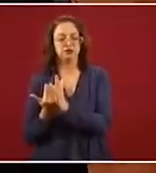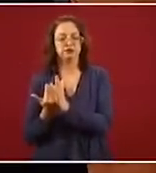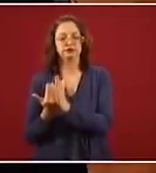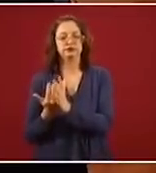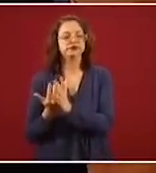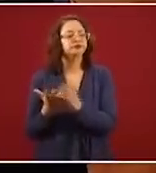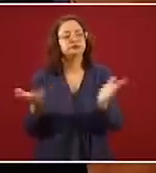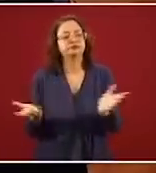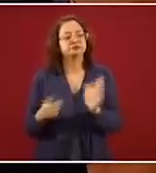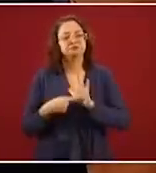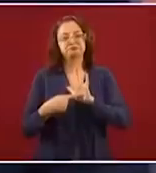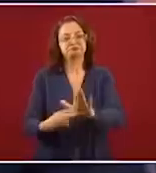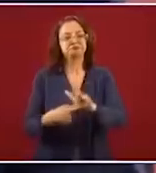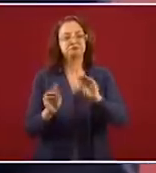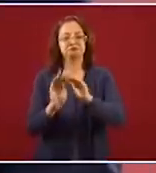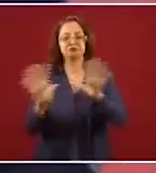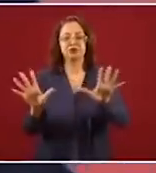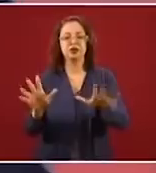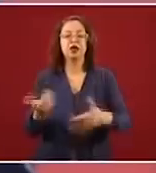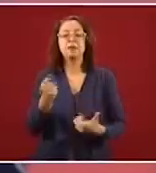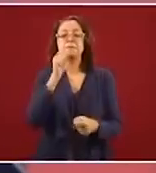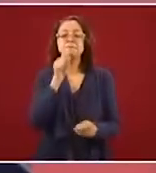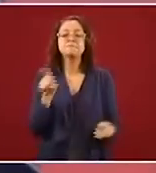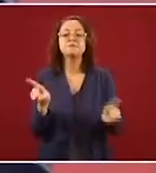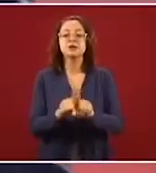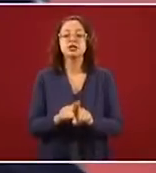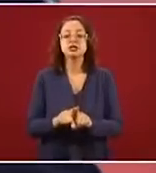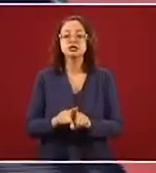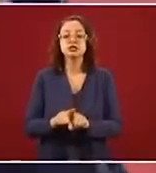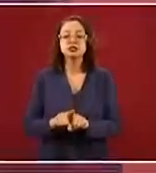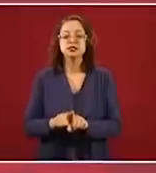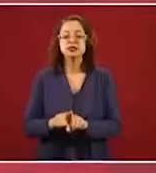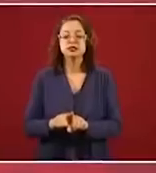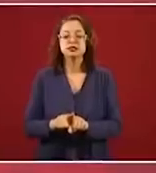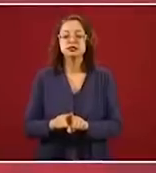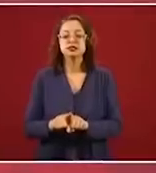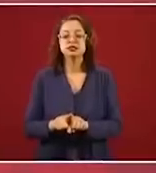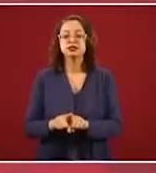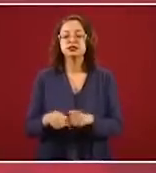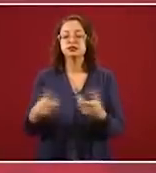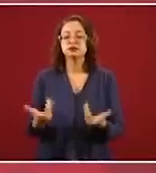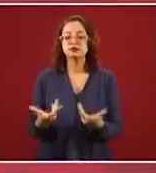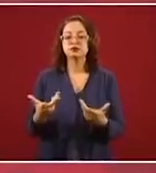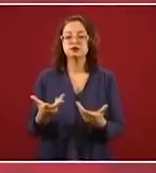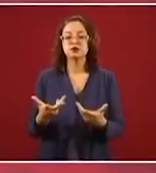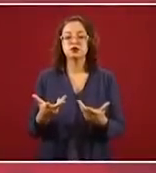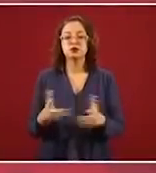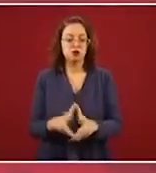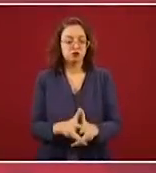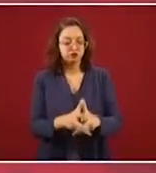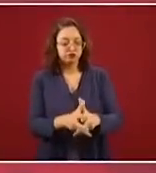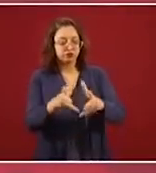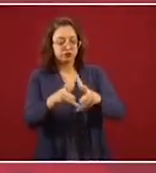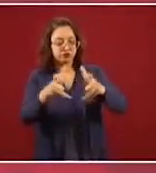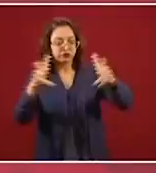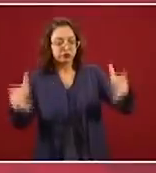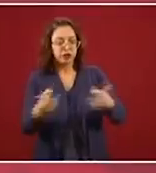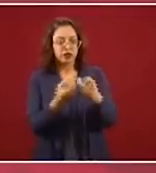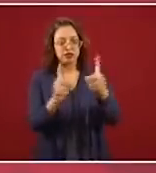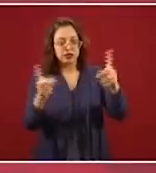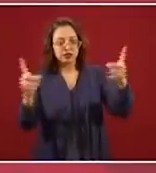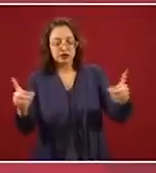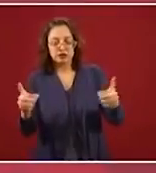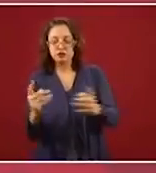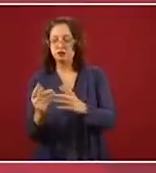Así como lo estoy planteando. Como también podemos decir, más desarrollo, menos violencia. Más